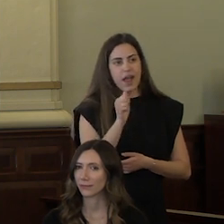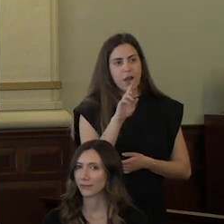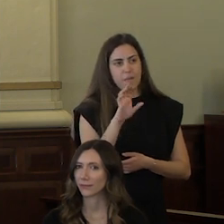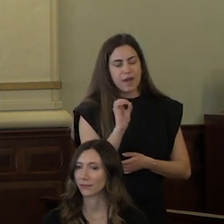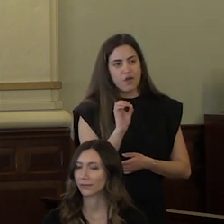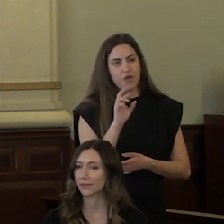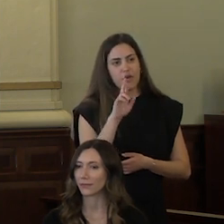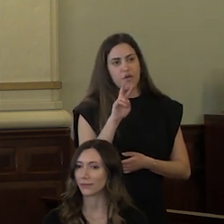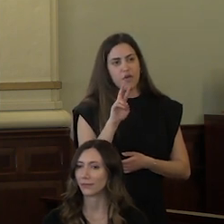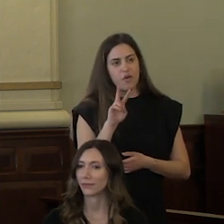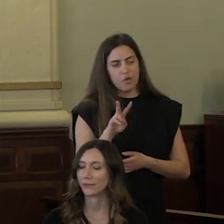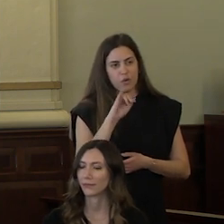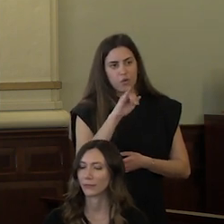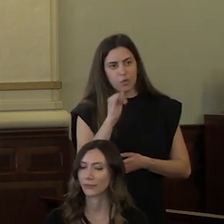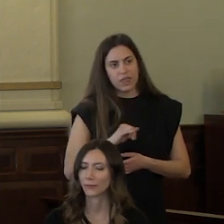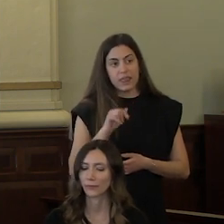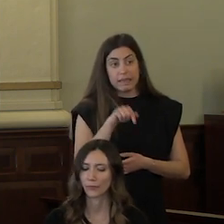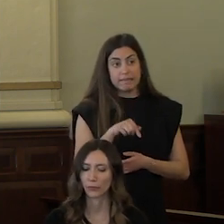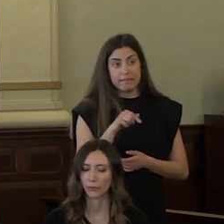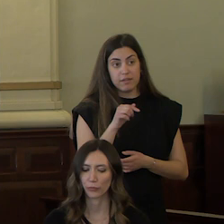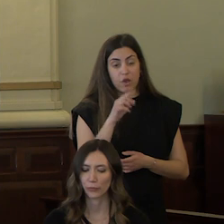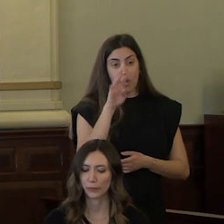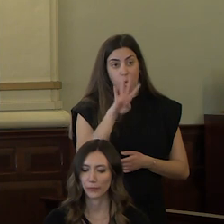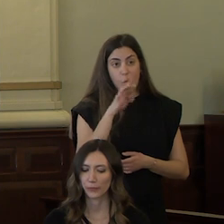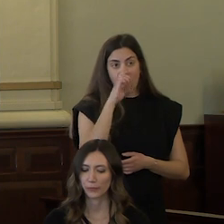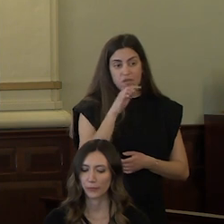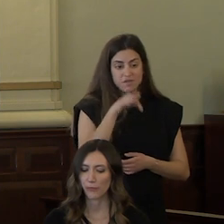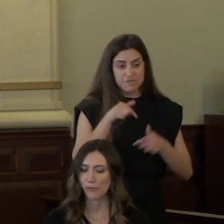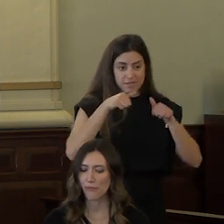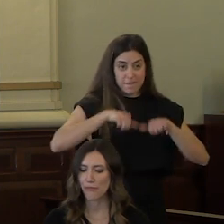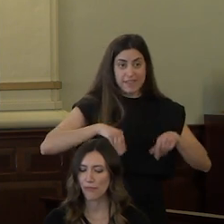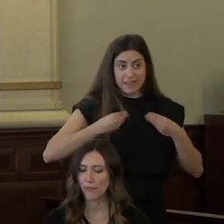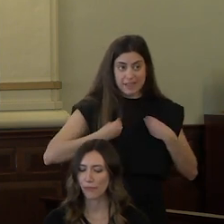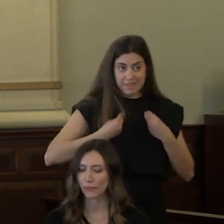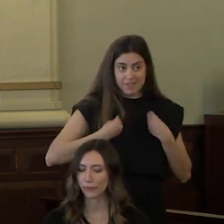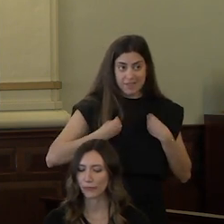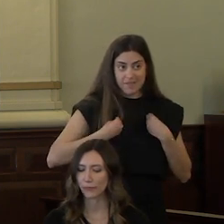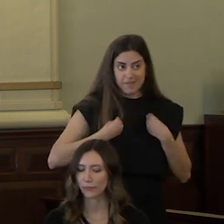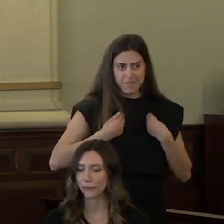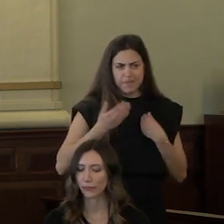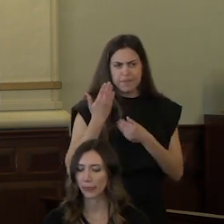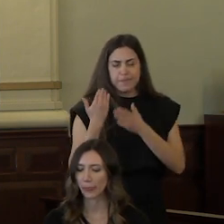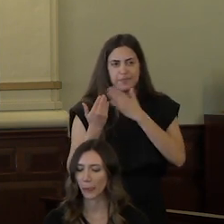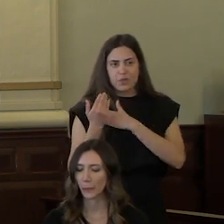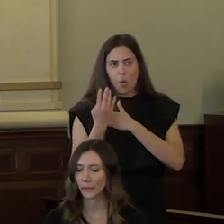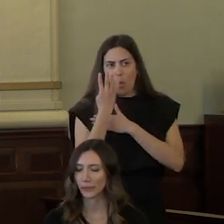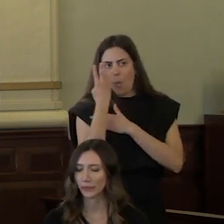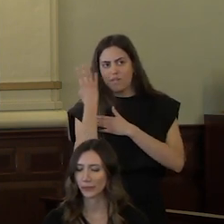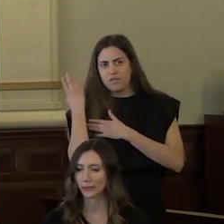ha estado aquí estos últimos 4 años, en Albacete. Hace